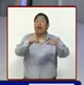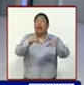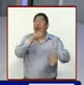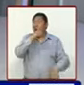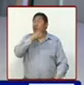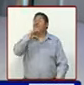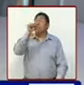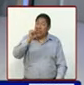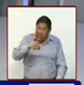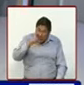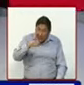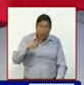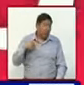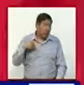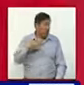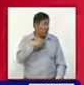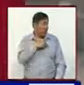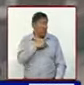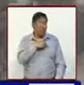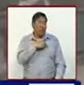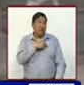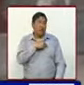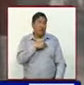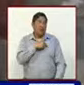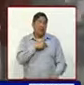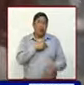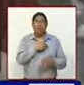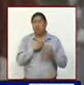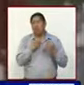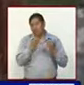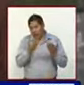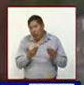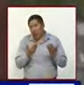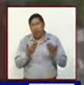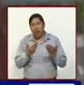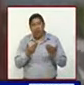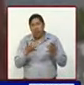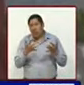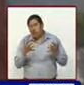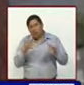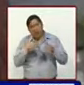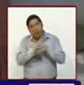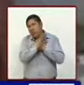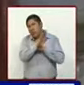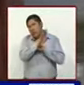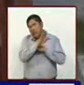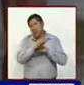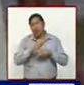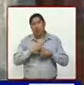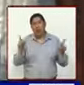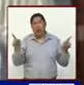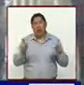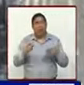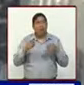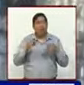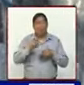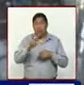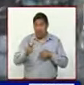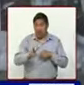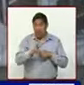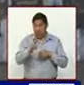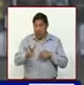Claro que sí, Miriam. Estamos a bastante tiempo que hemos podido tener sin acceso a esta hermosa plaza, pero decirte que este